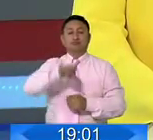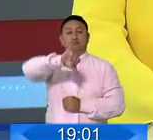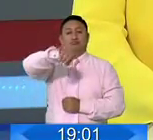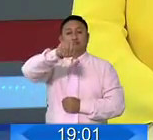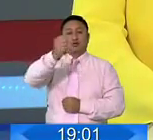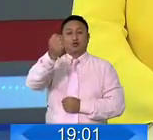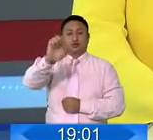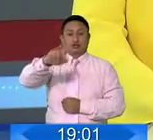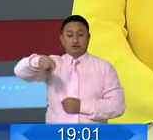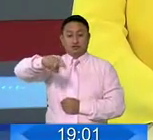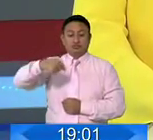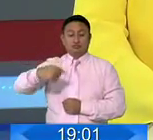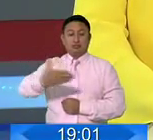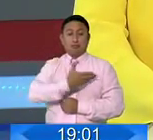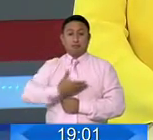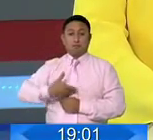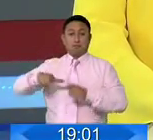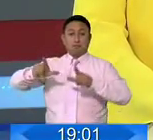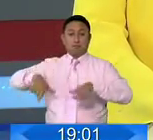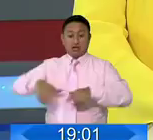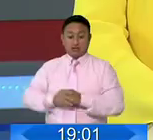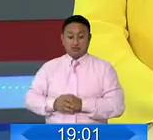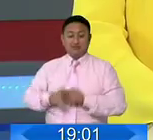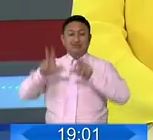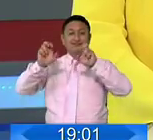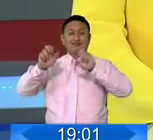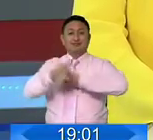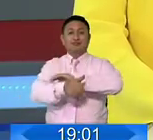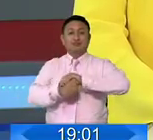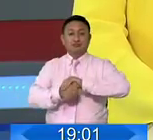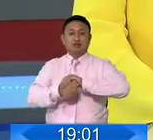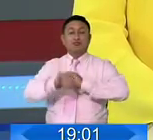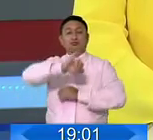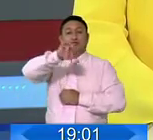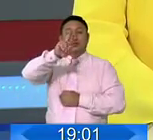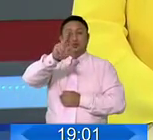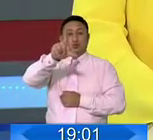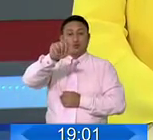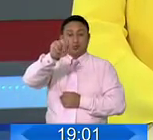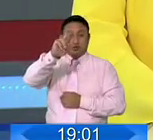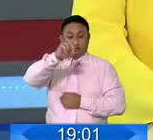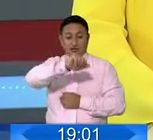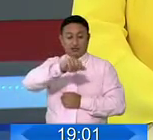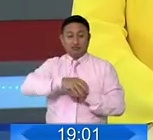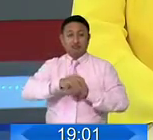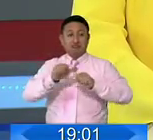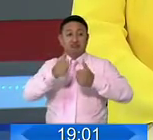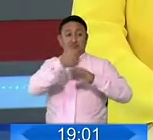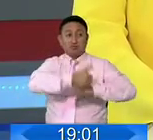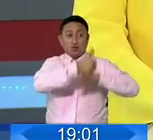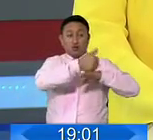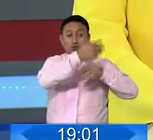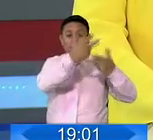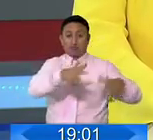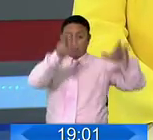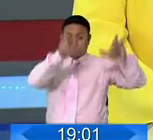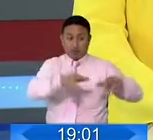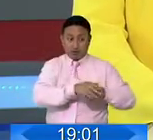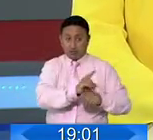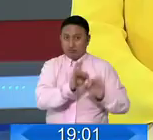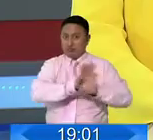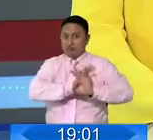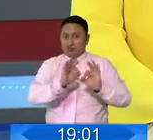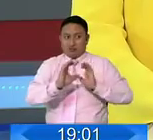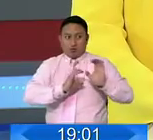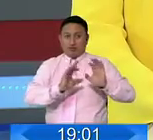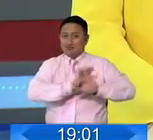Valencia, confirmó que el presidente Moreno no trató el tema del asilo político de Julian Assange con ninguna autoridad británica durante su